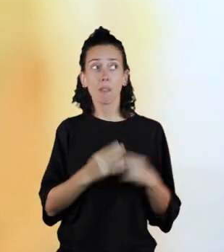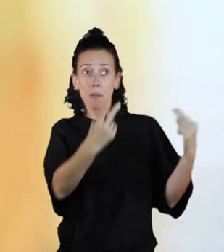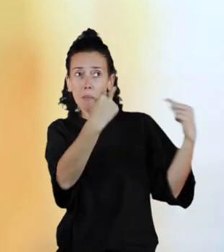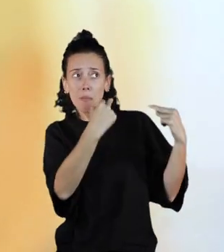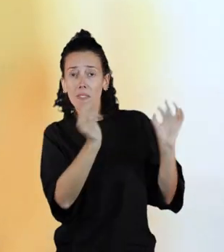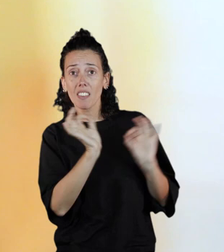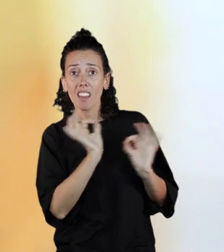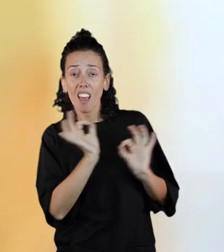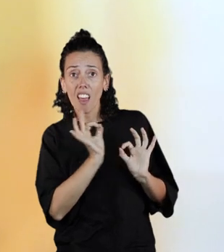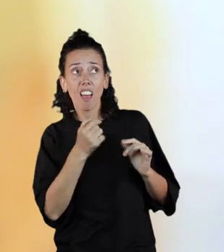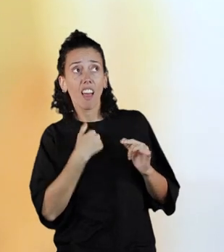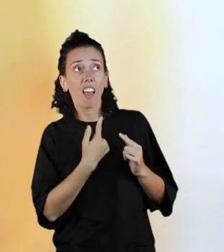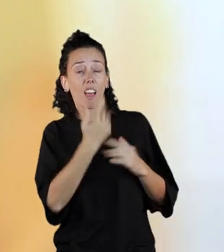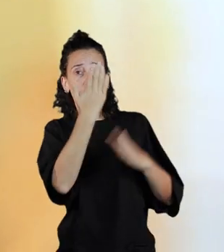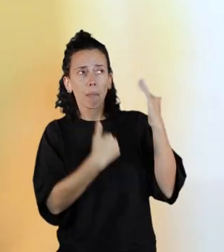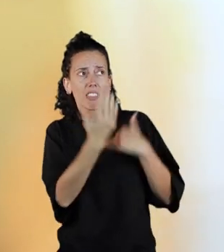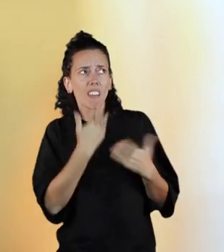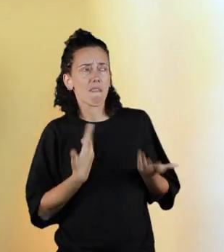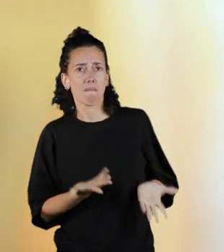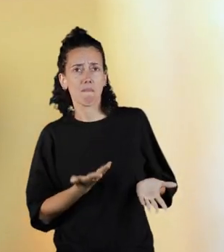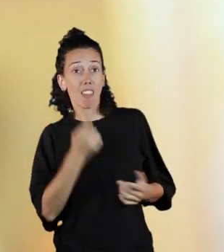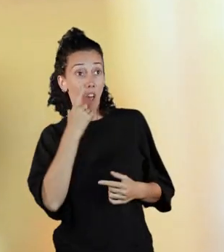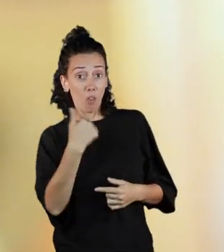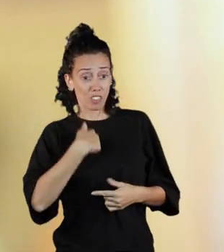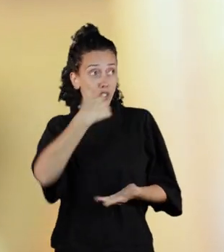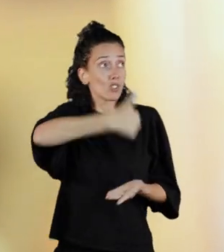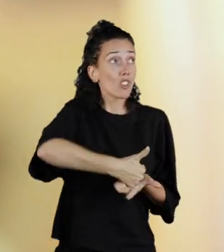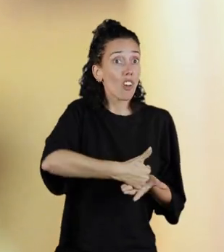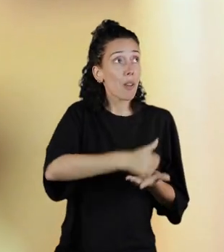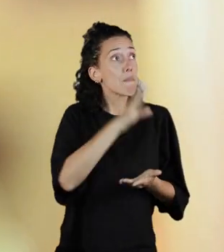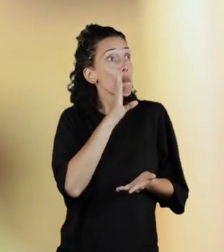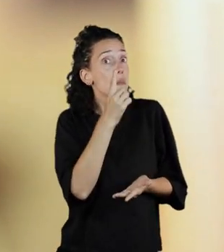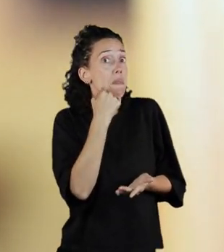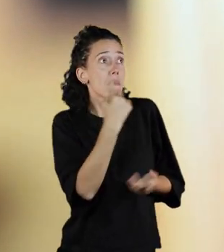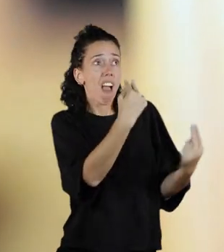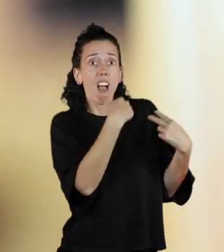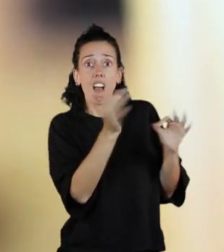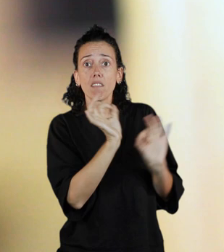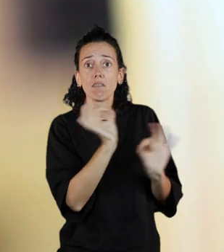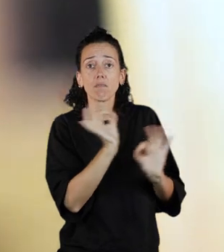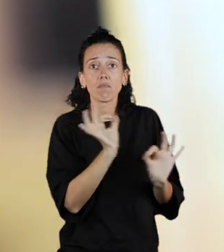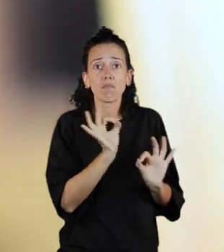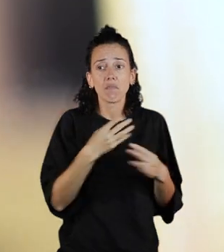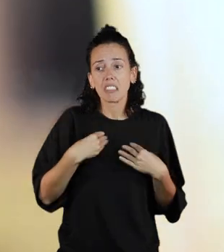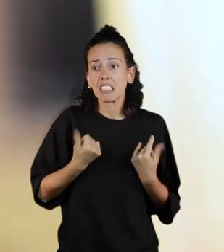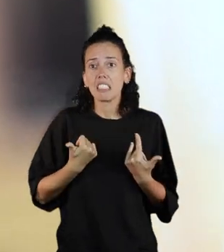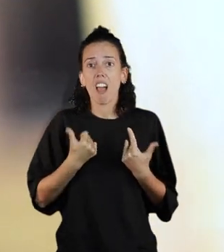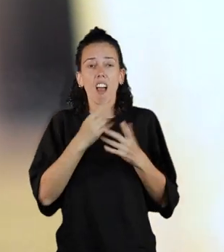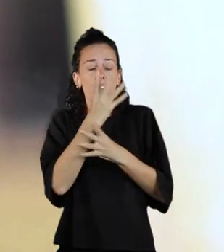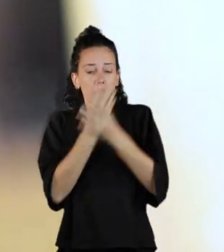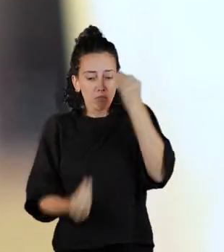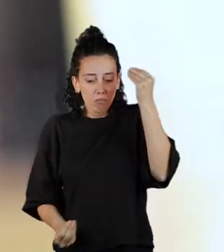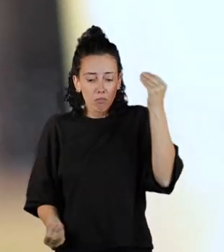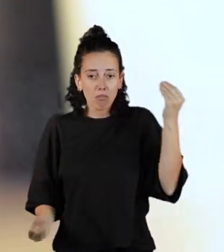No me ven. ¿Por qué no me registran? Mis padres no, sentía que no me